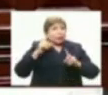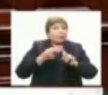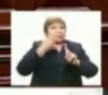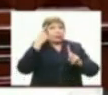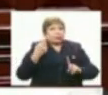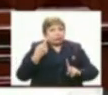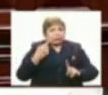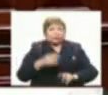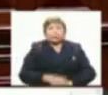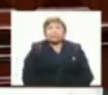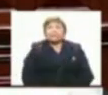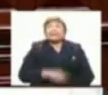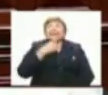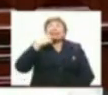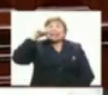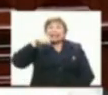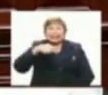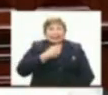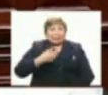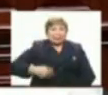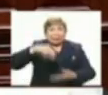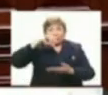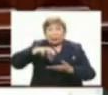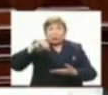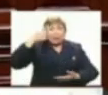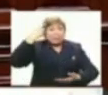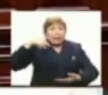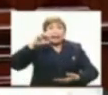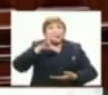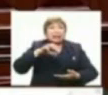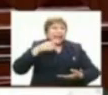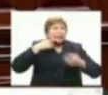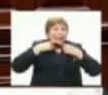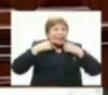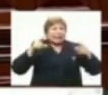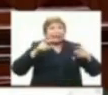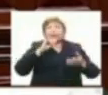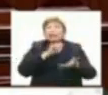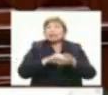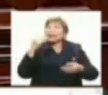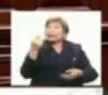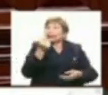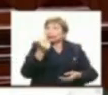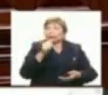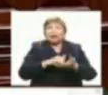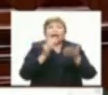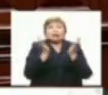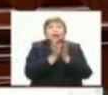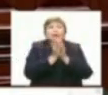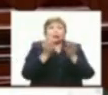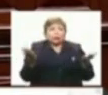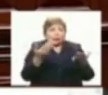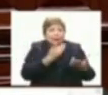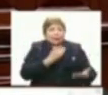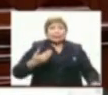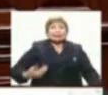prioridad que este gobierno del pueblo y para el pueblo declararemos de inmediato la educación pública en